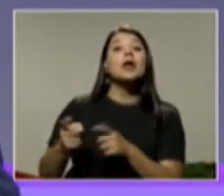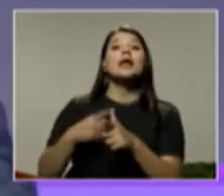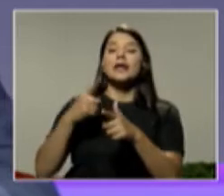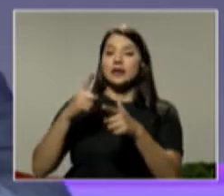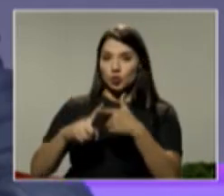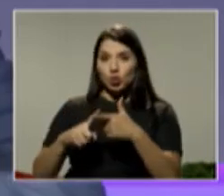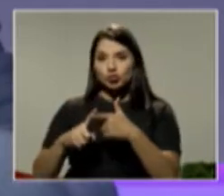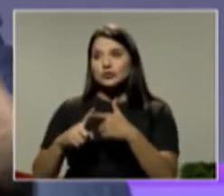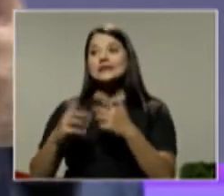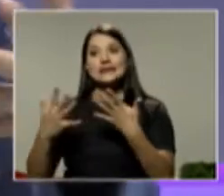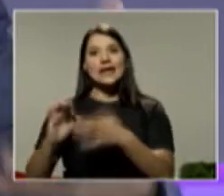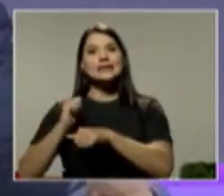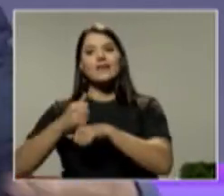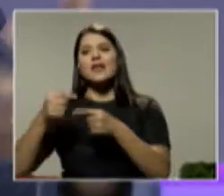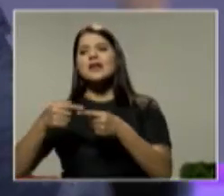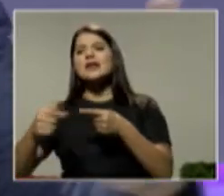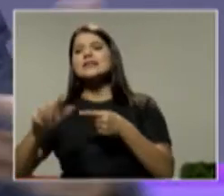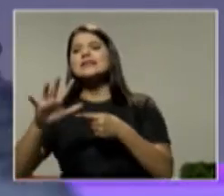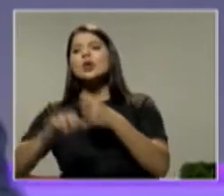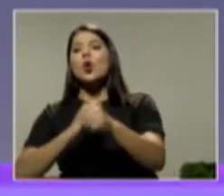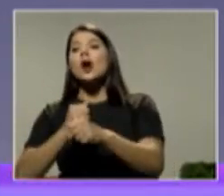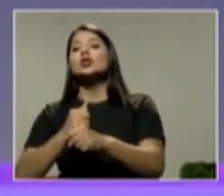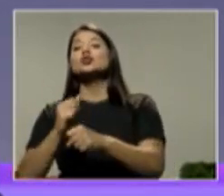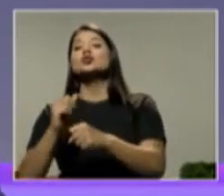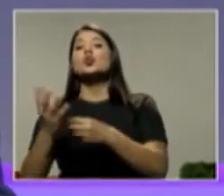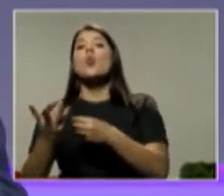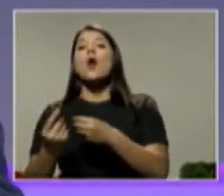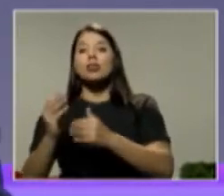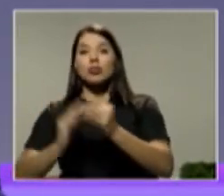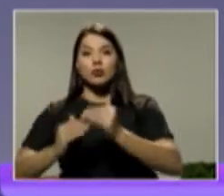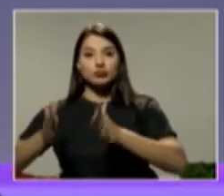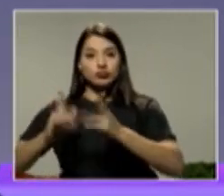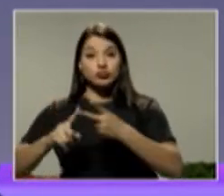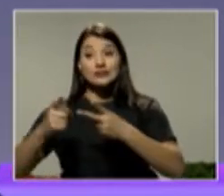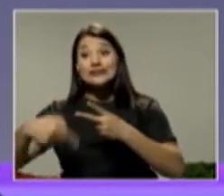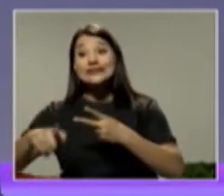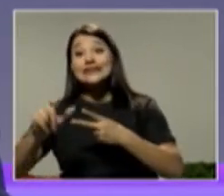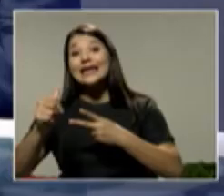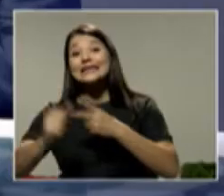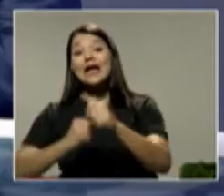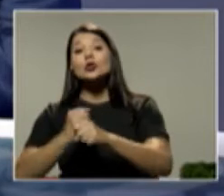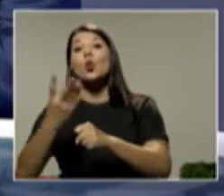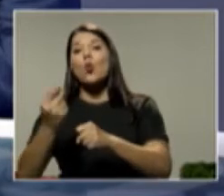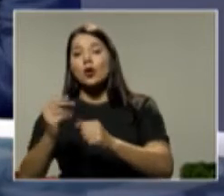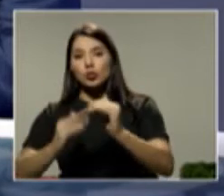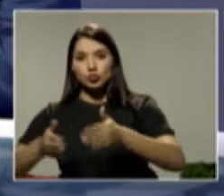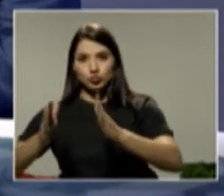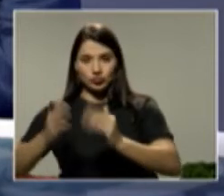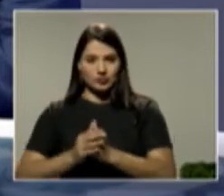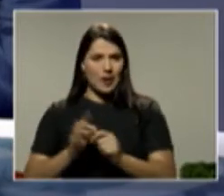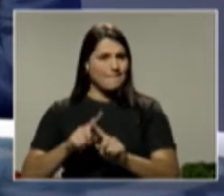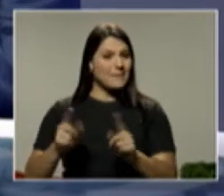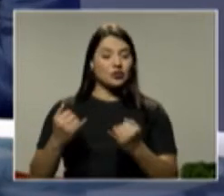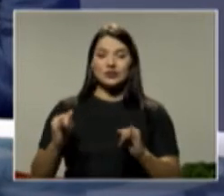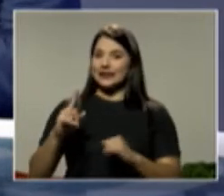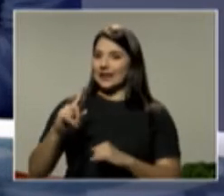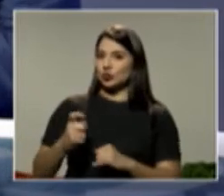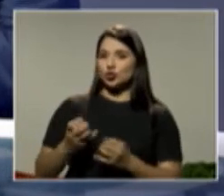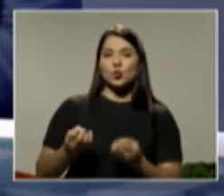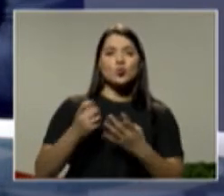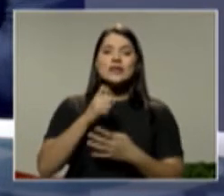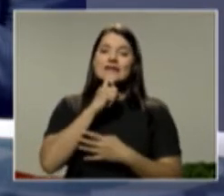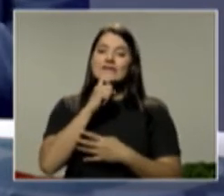a 5 años plazo, a 10 años plazo, a 15 años plazo. Difícilmente un país va a poder resolver sus carencias